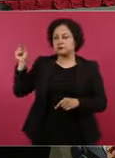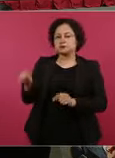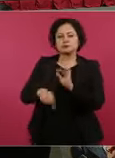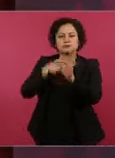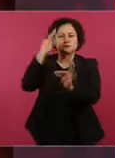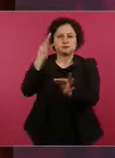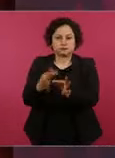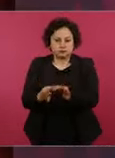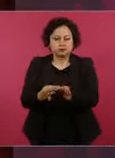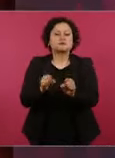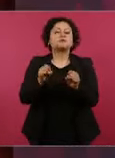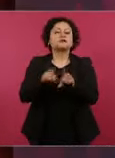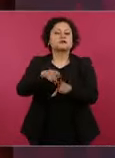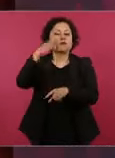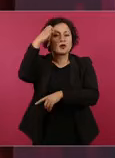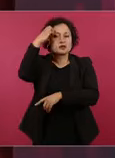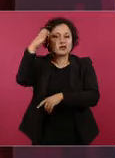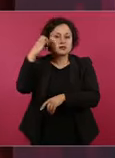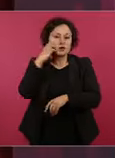significan